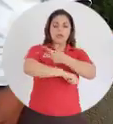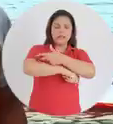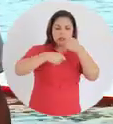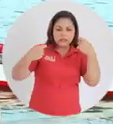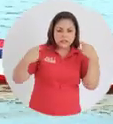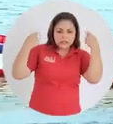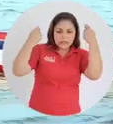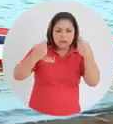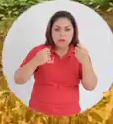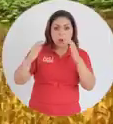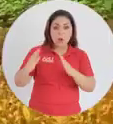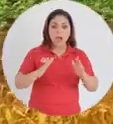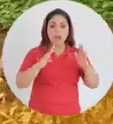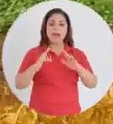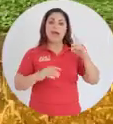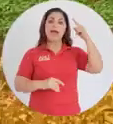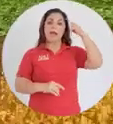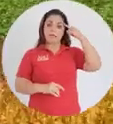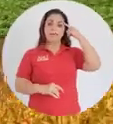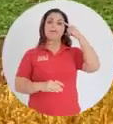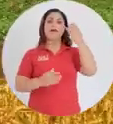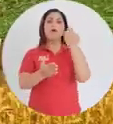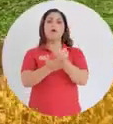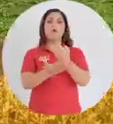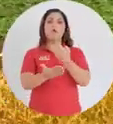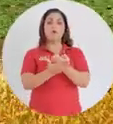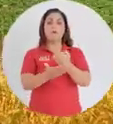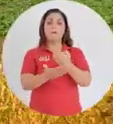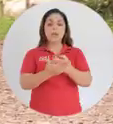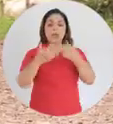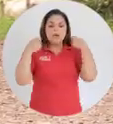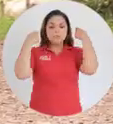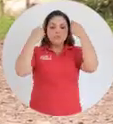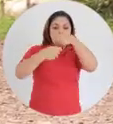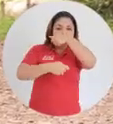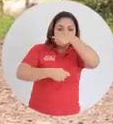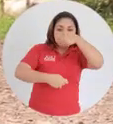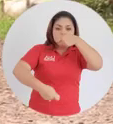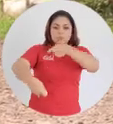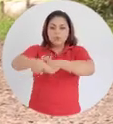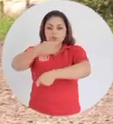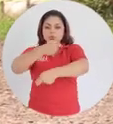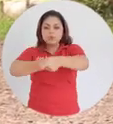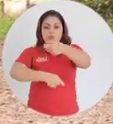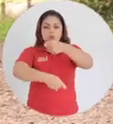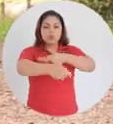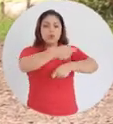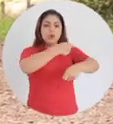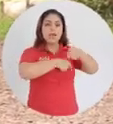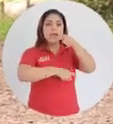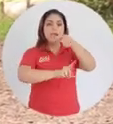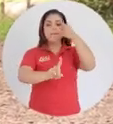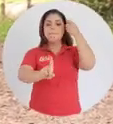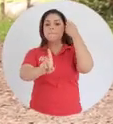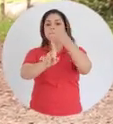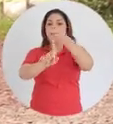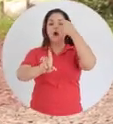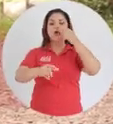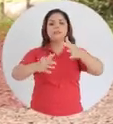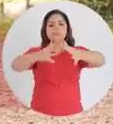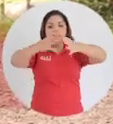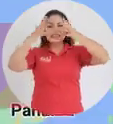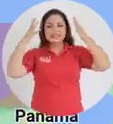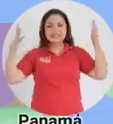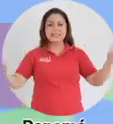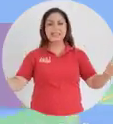y pensemos directamente en la economía del narcotráfico, ¿verdad? Que es una gran economía, que tiene un impacto a